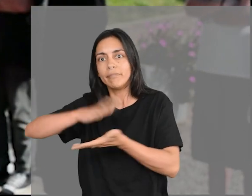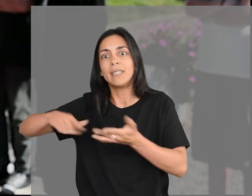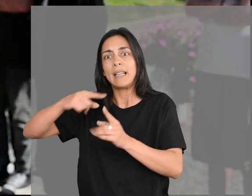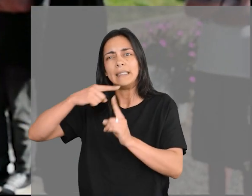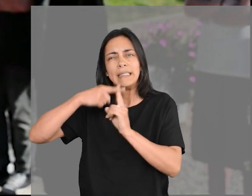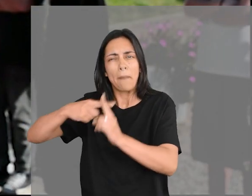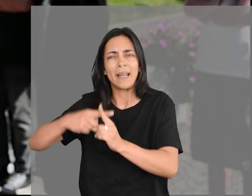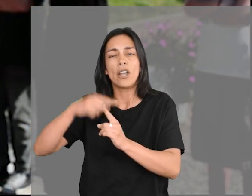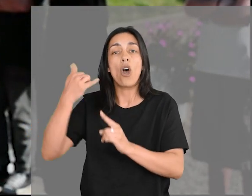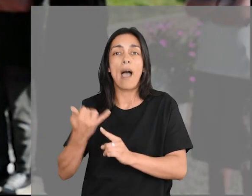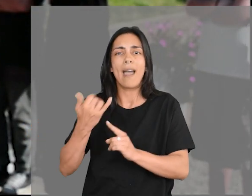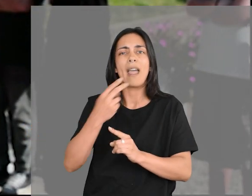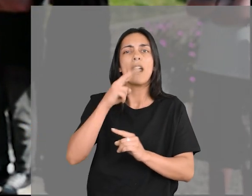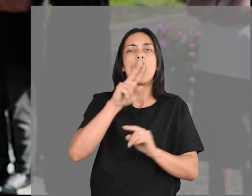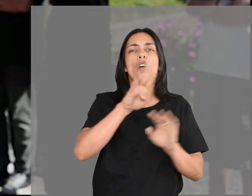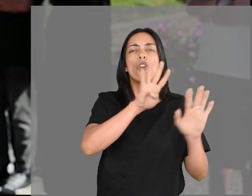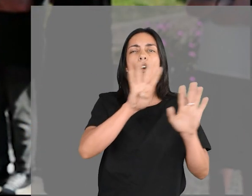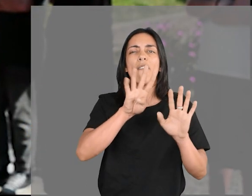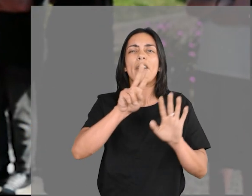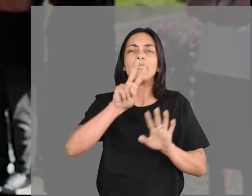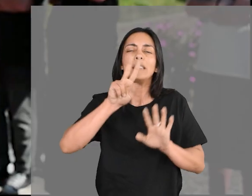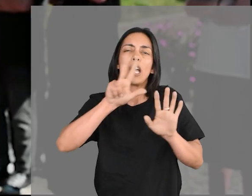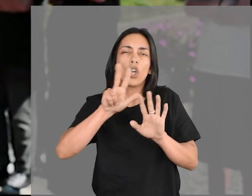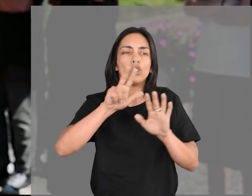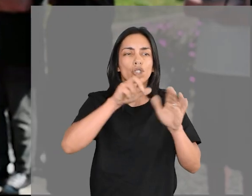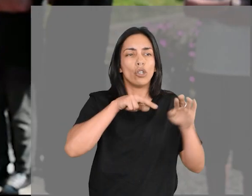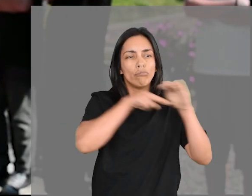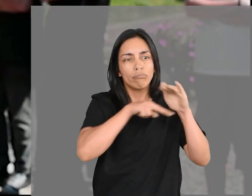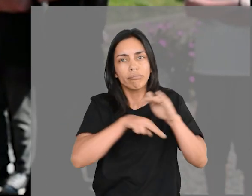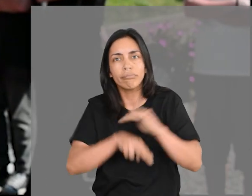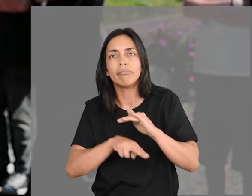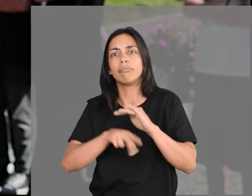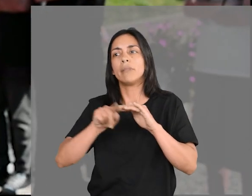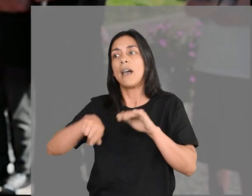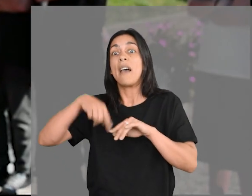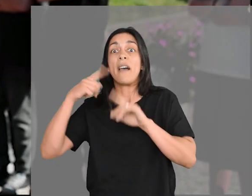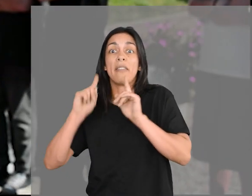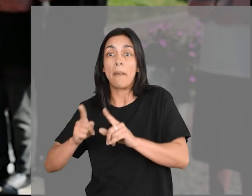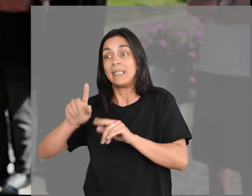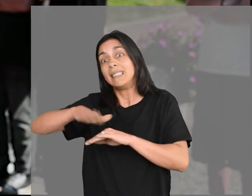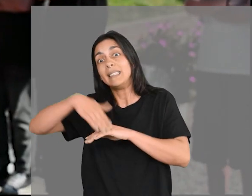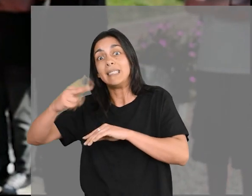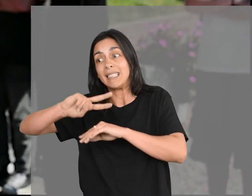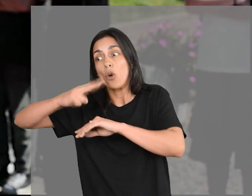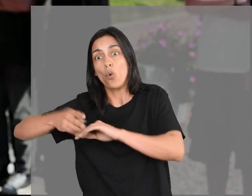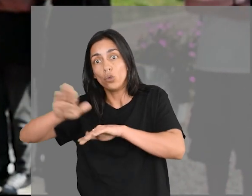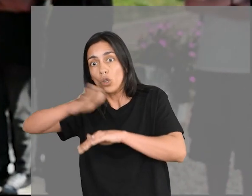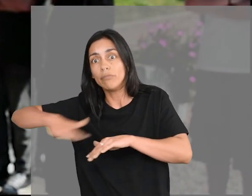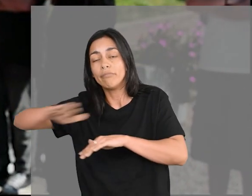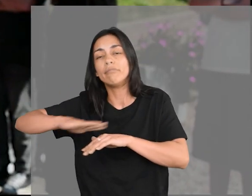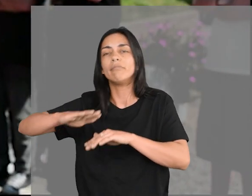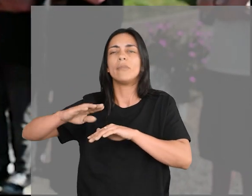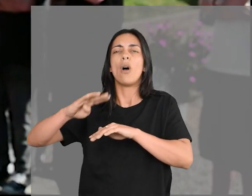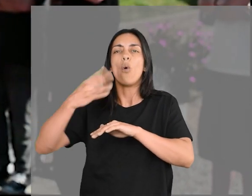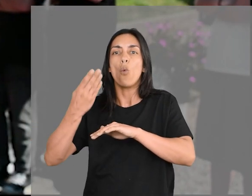nichos particulares y 180 panteones, y en el segundo cuerpo existen 40 panteones. El portal de ingreso es de estilo Art Deco,